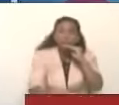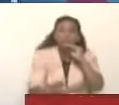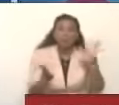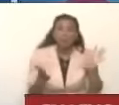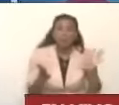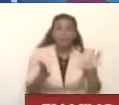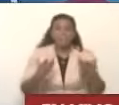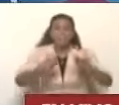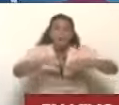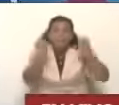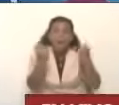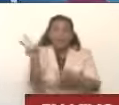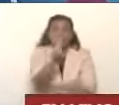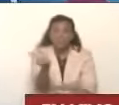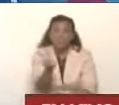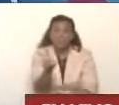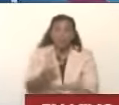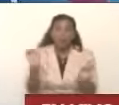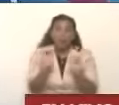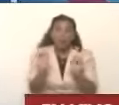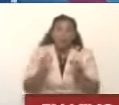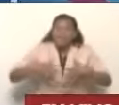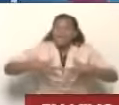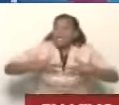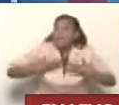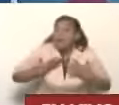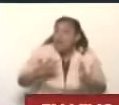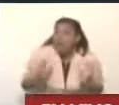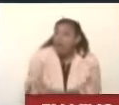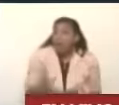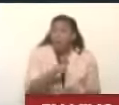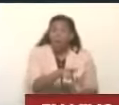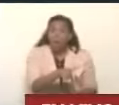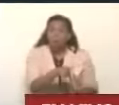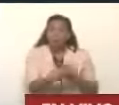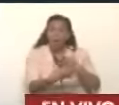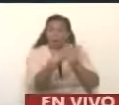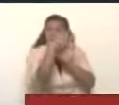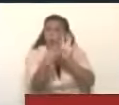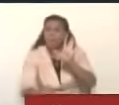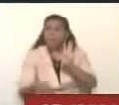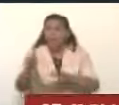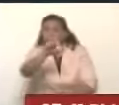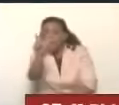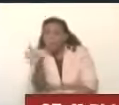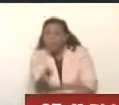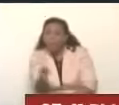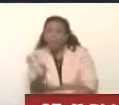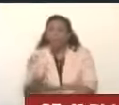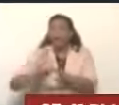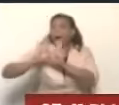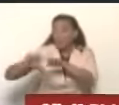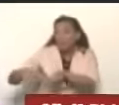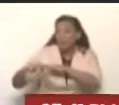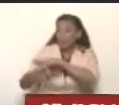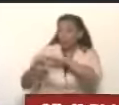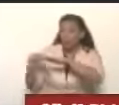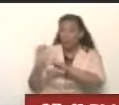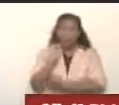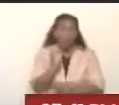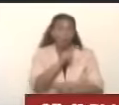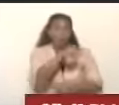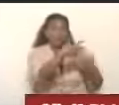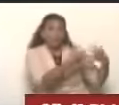para perjudicar a Venezuela y pretender que se haga el despojo de la Guayana Esequiba y favorecer las posiciones de